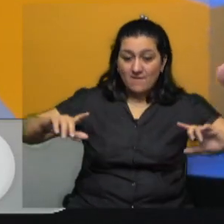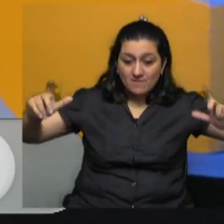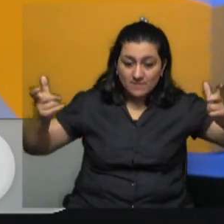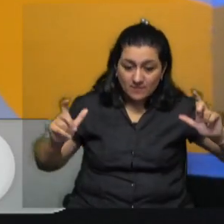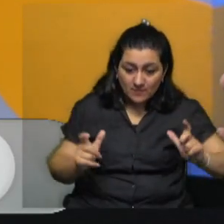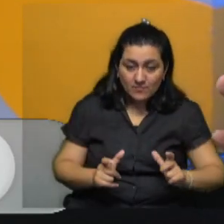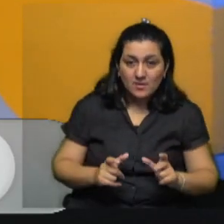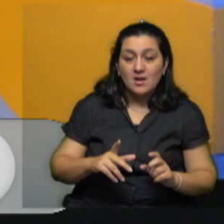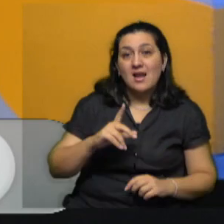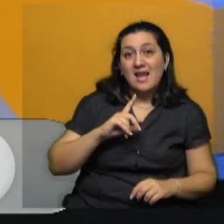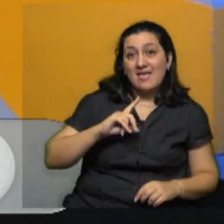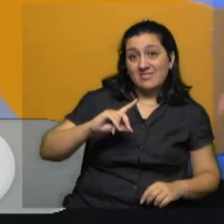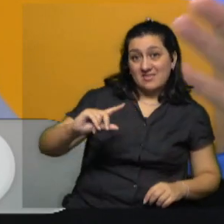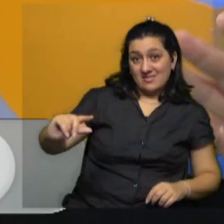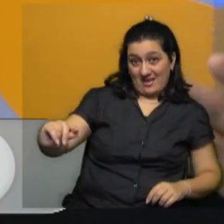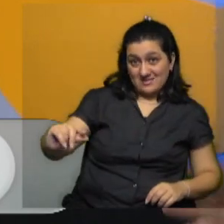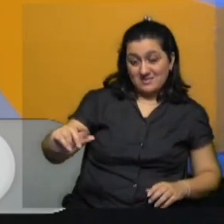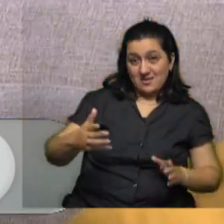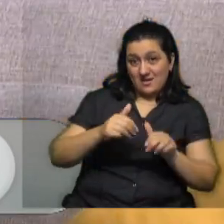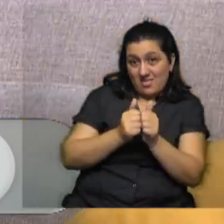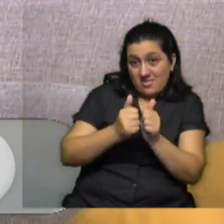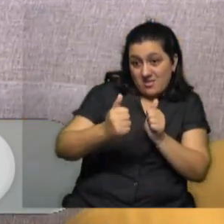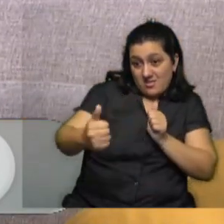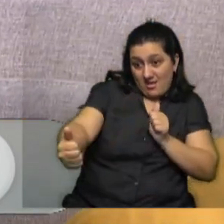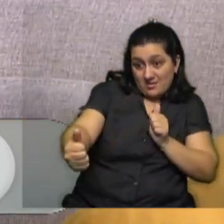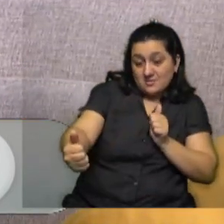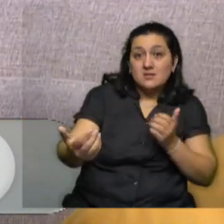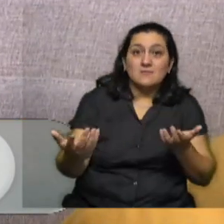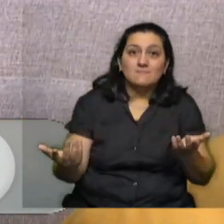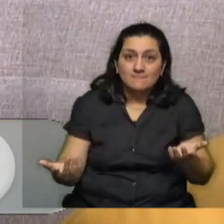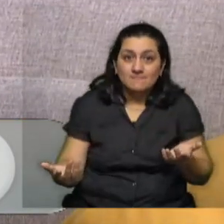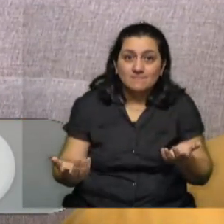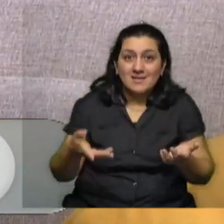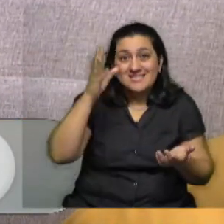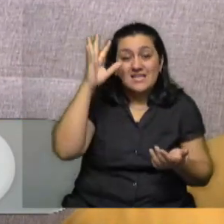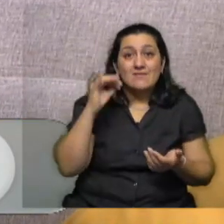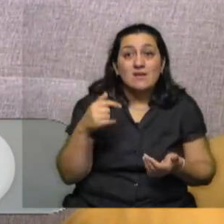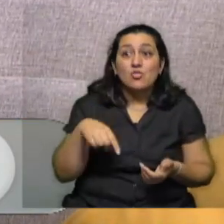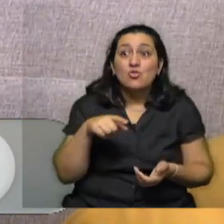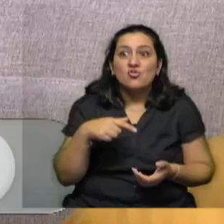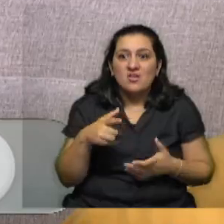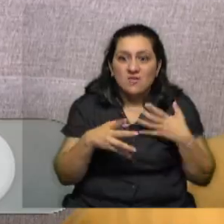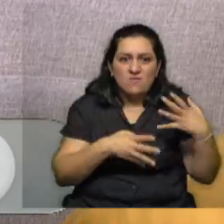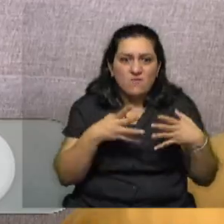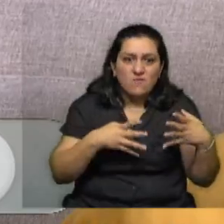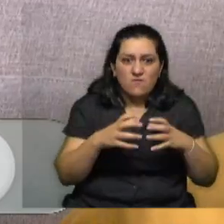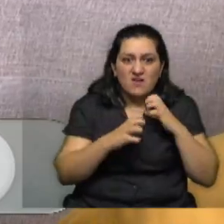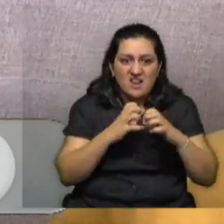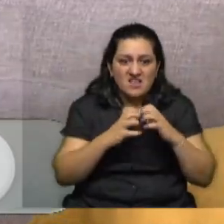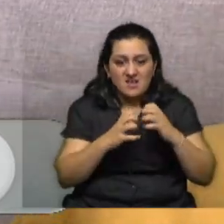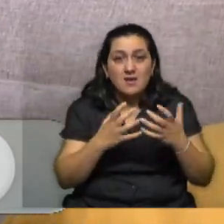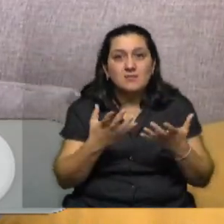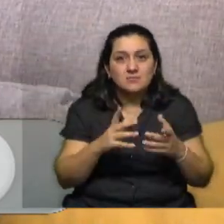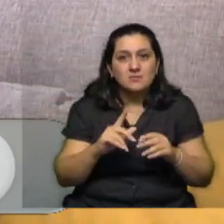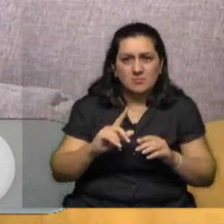La distancia con el cuadrado, la distancia. La distancia. Es fundamental. Y saber dónde están las fuentes de emisión. ¿Ah? Por eso,